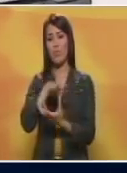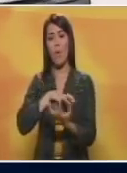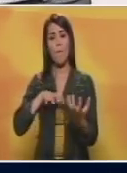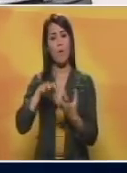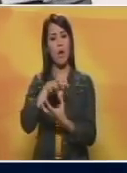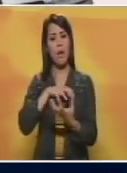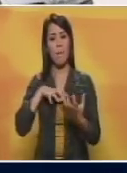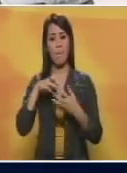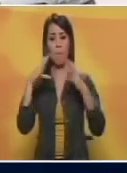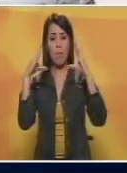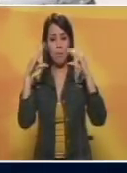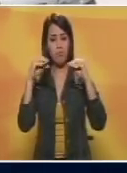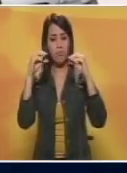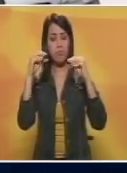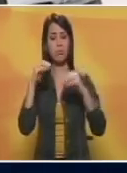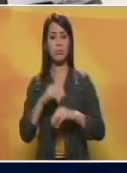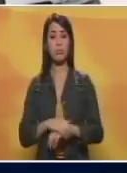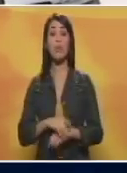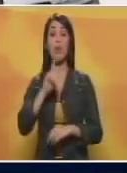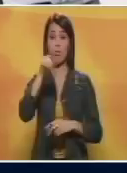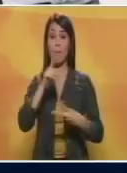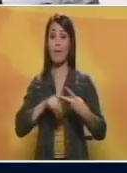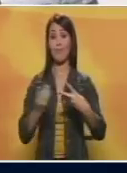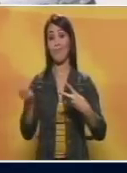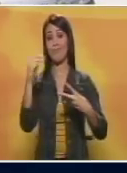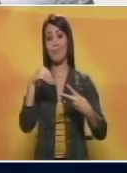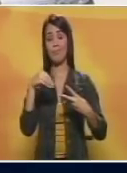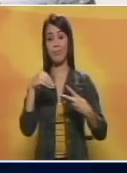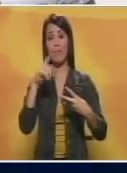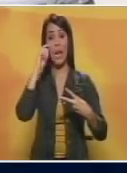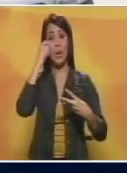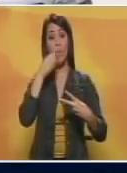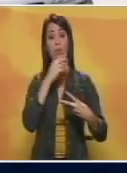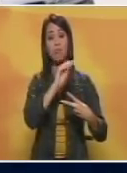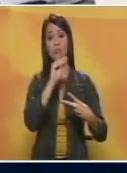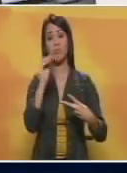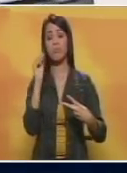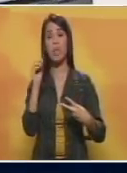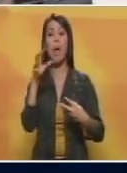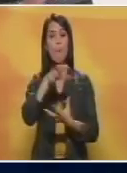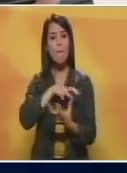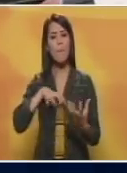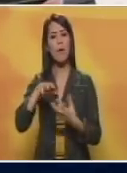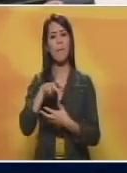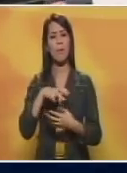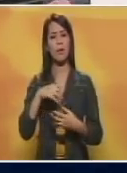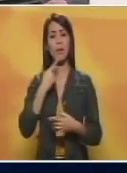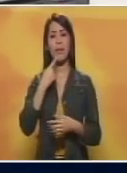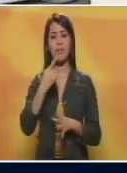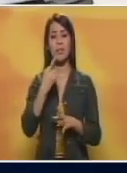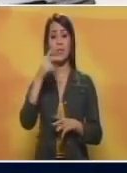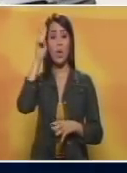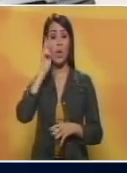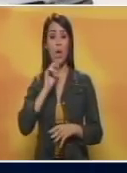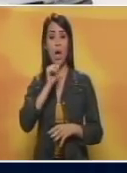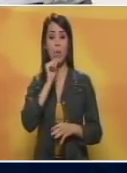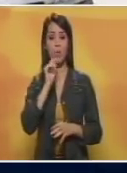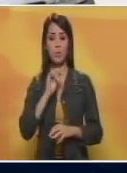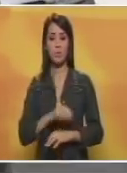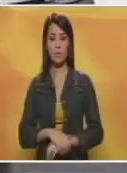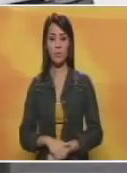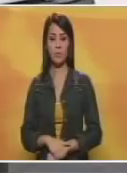constantes por la falta de la dij eléctrica también recuerdan que tienen problemas con aquello que llaman vital líquido o sea